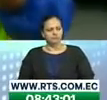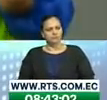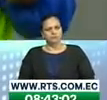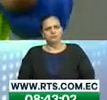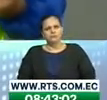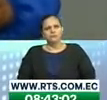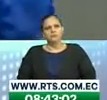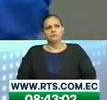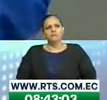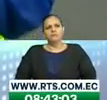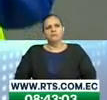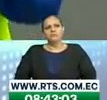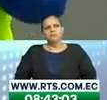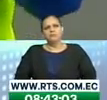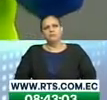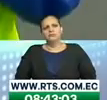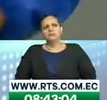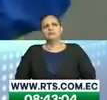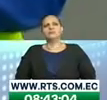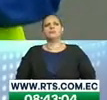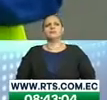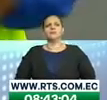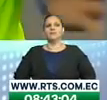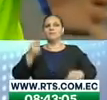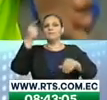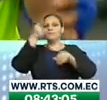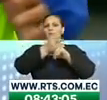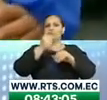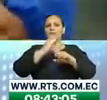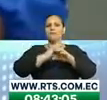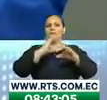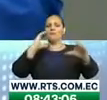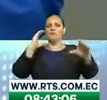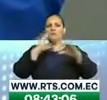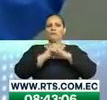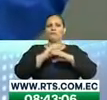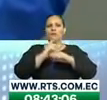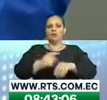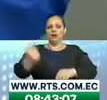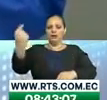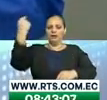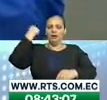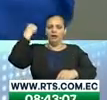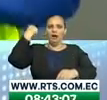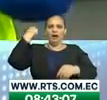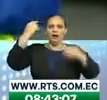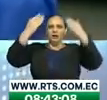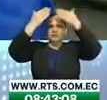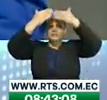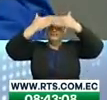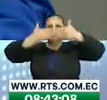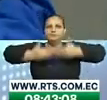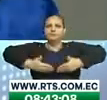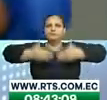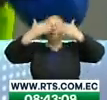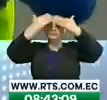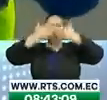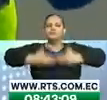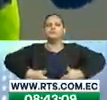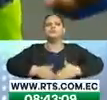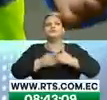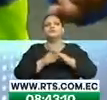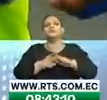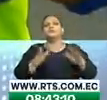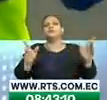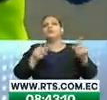parte anterior del parabrisas ponga la ruta y el recorrido, de tal manera que eso orienta a los buses. Además de eso, nosotros tenemos